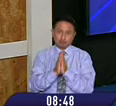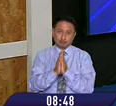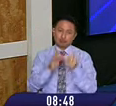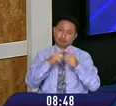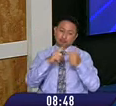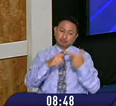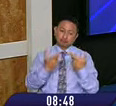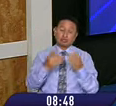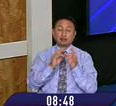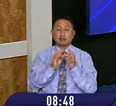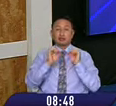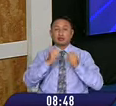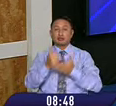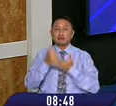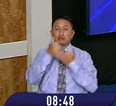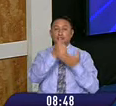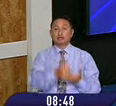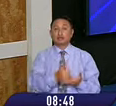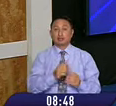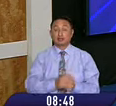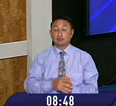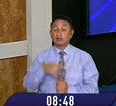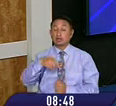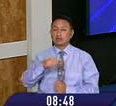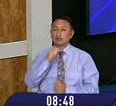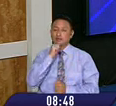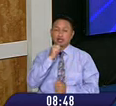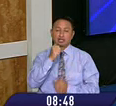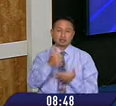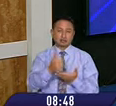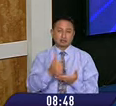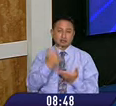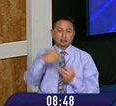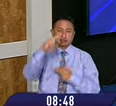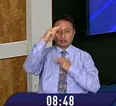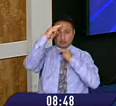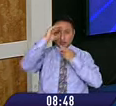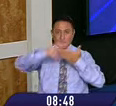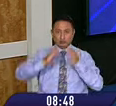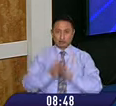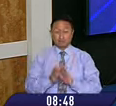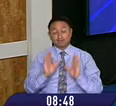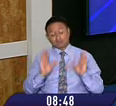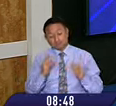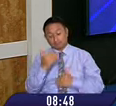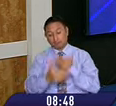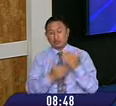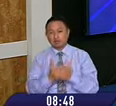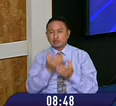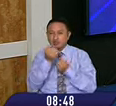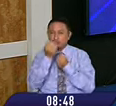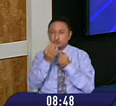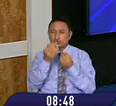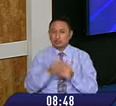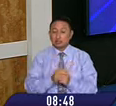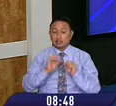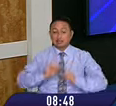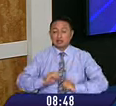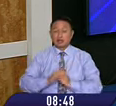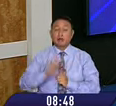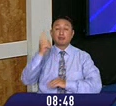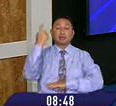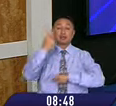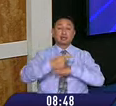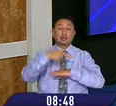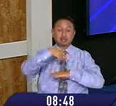el arreglo, la ayuda que tanto nos piden acá en el primer noticiero de la comunidad. Y ya les contaremos qué detalles en este primer día de